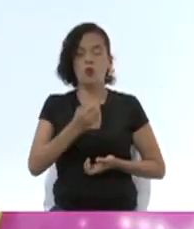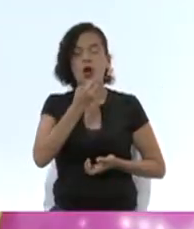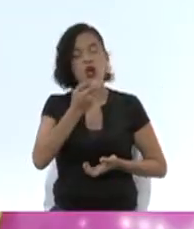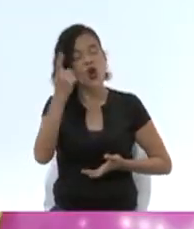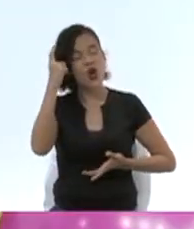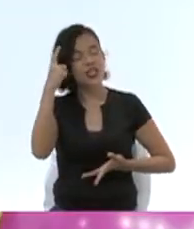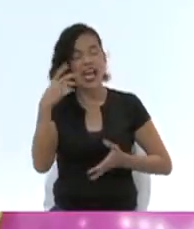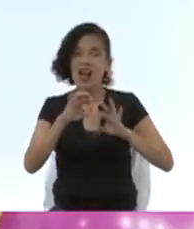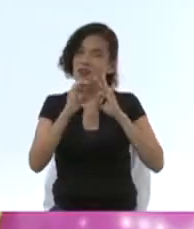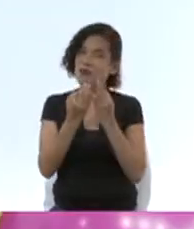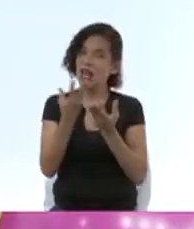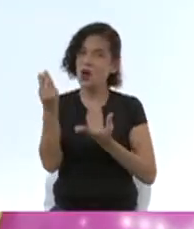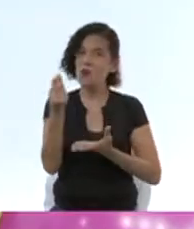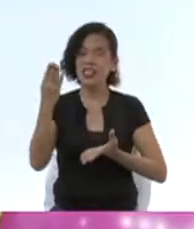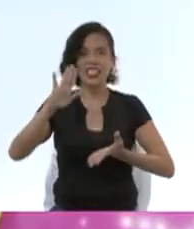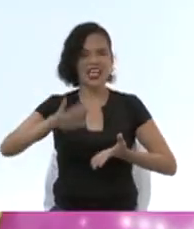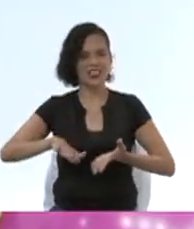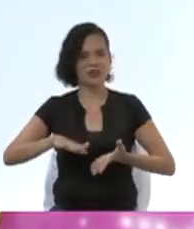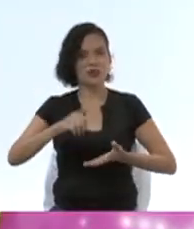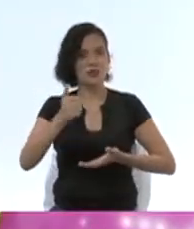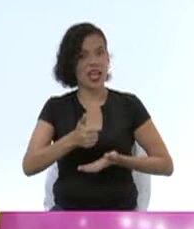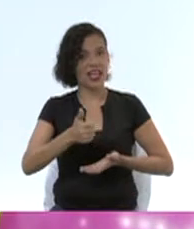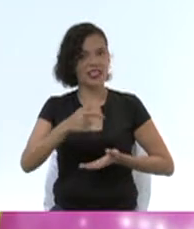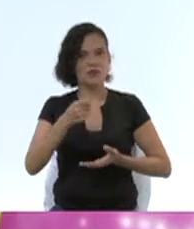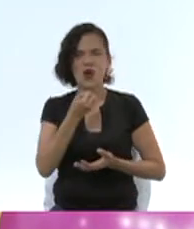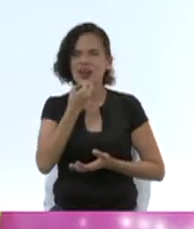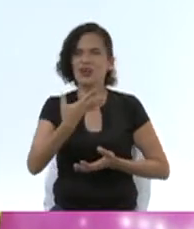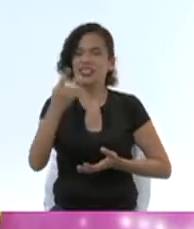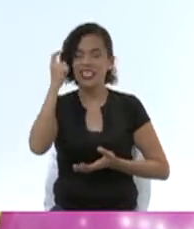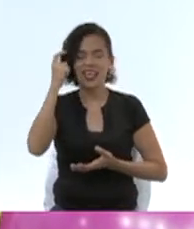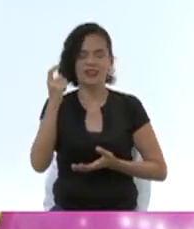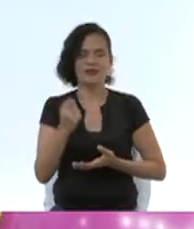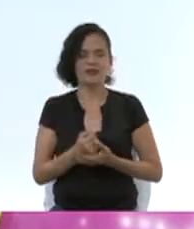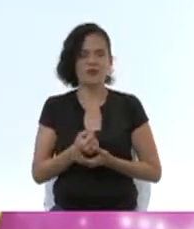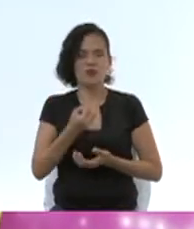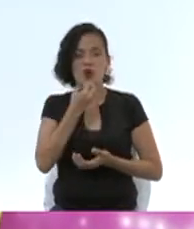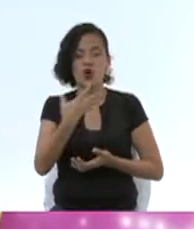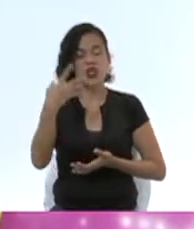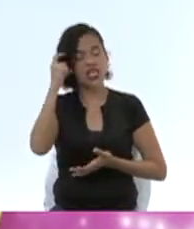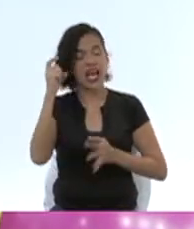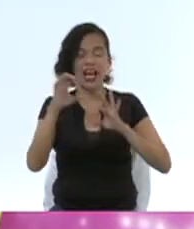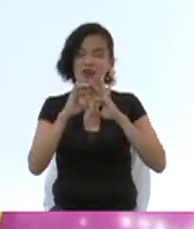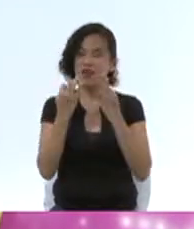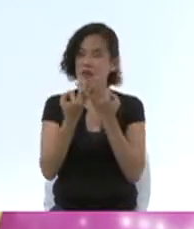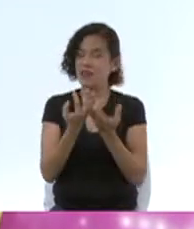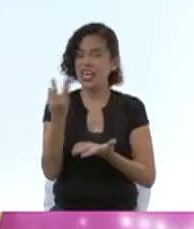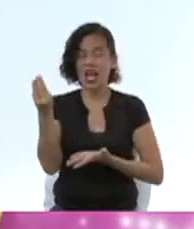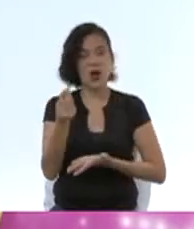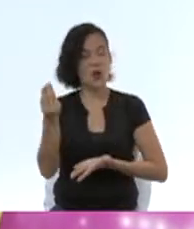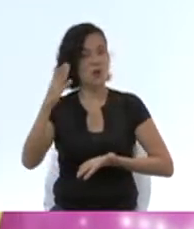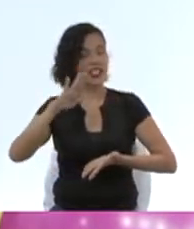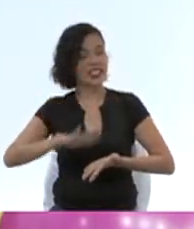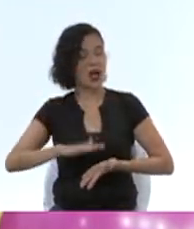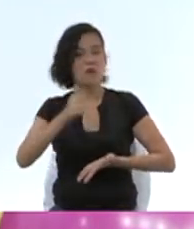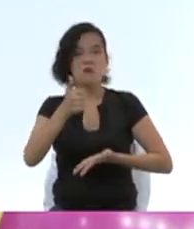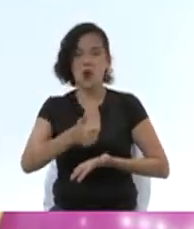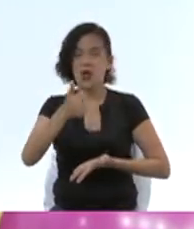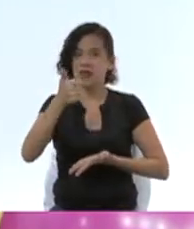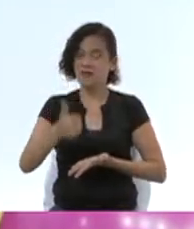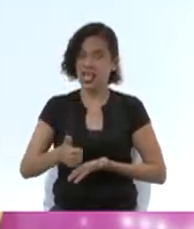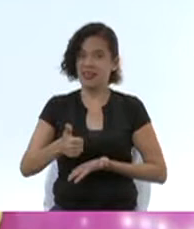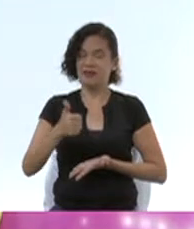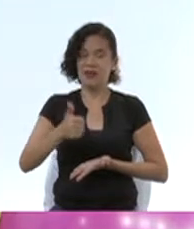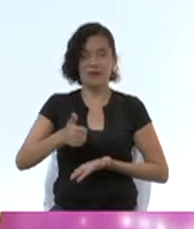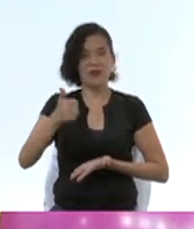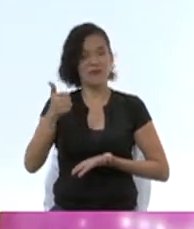Buenos días a la familia, ¿cómo están? Muy bien, bien, bien, bien. Buenos días a la familia, ¿cómo están?